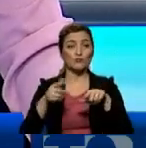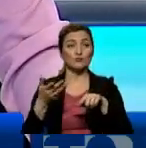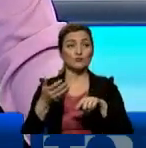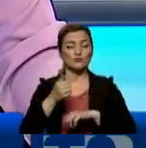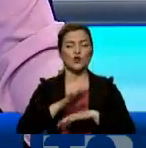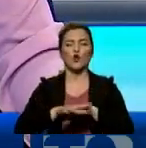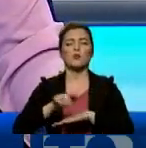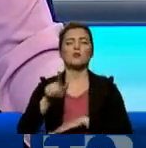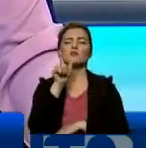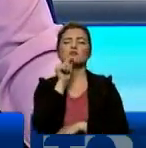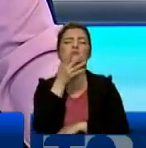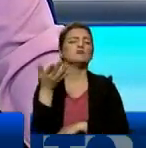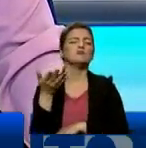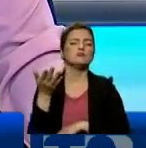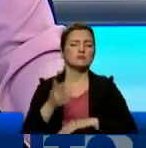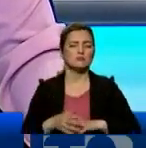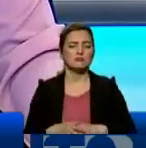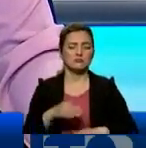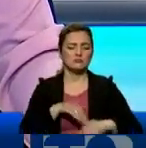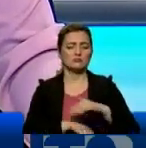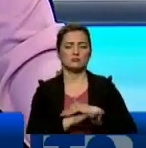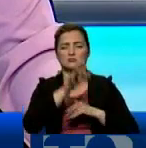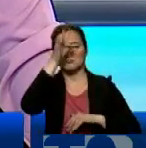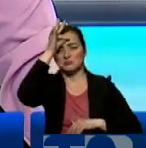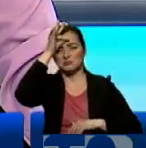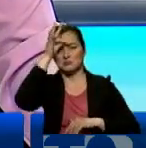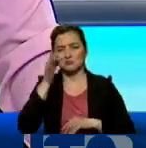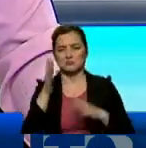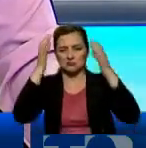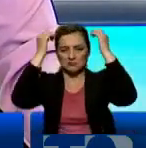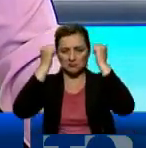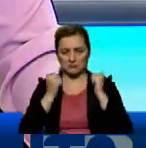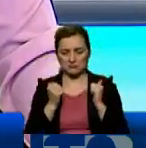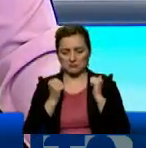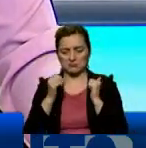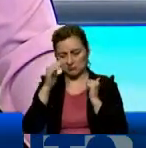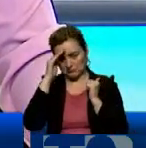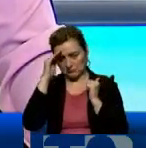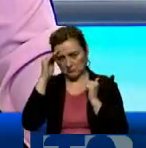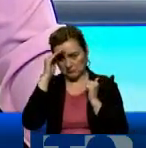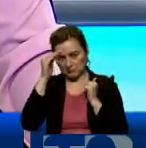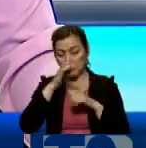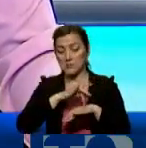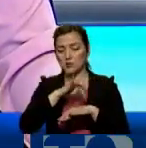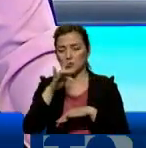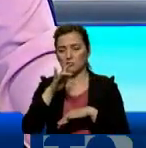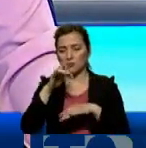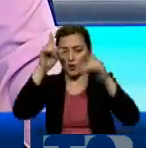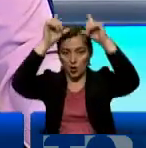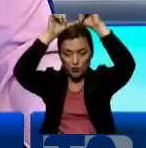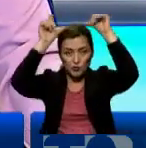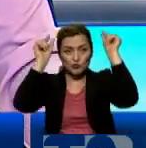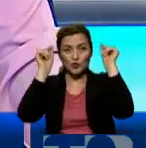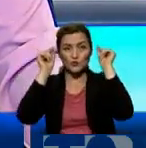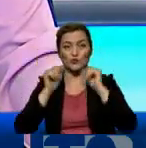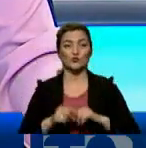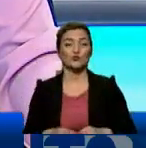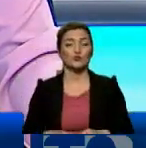Los autores de este hecho de sangre habrían ingresado a la casa de salud en horas de la madrugada vestidos como policía y